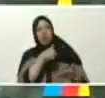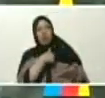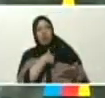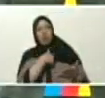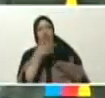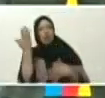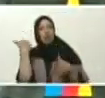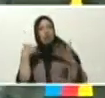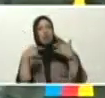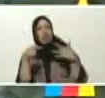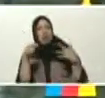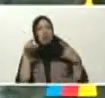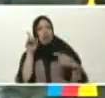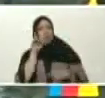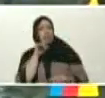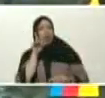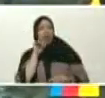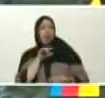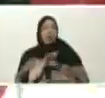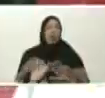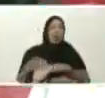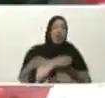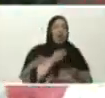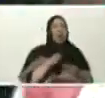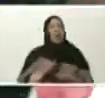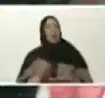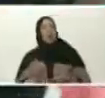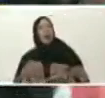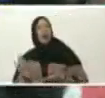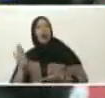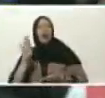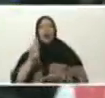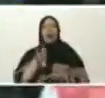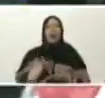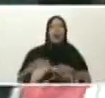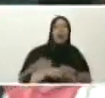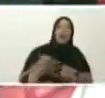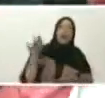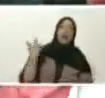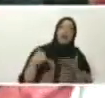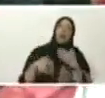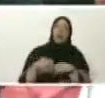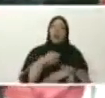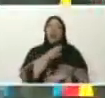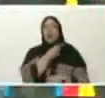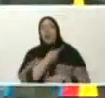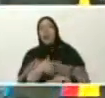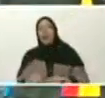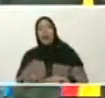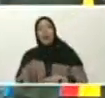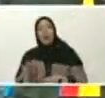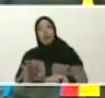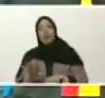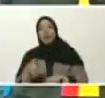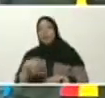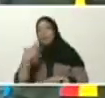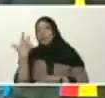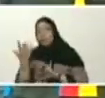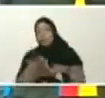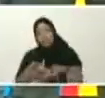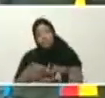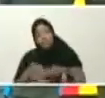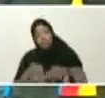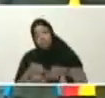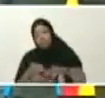Ya. Parece mentira. Cuántas decepciones. Que no me